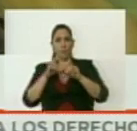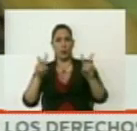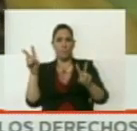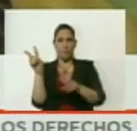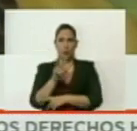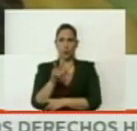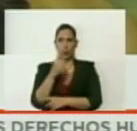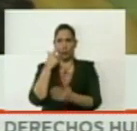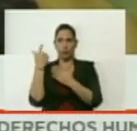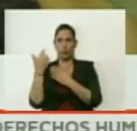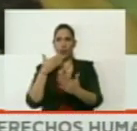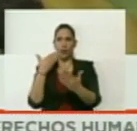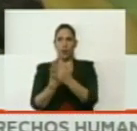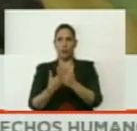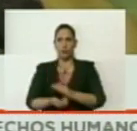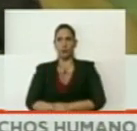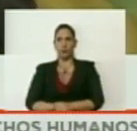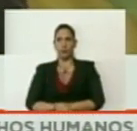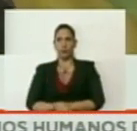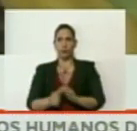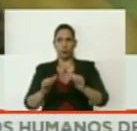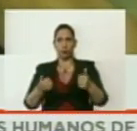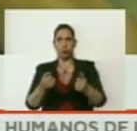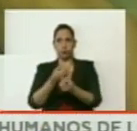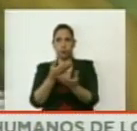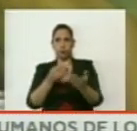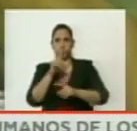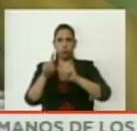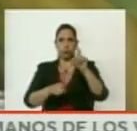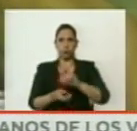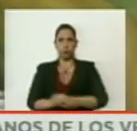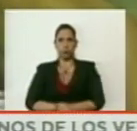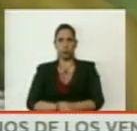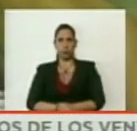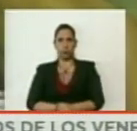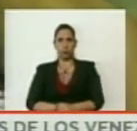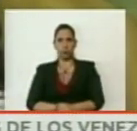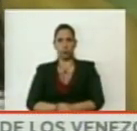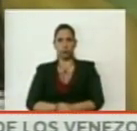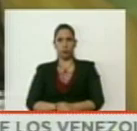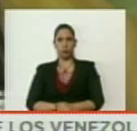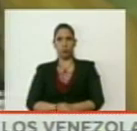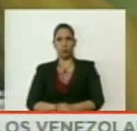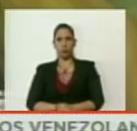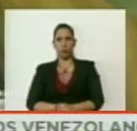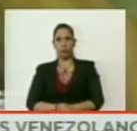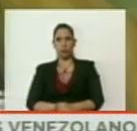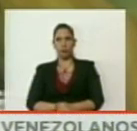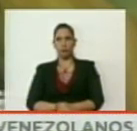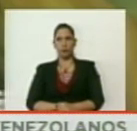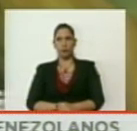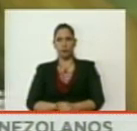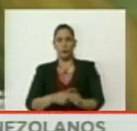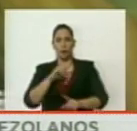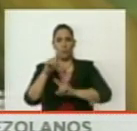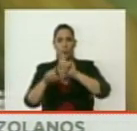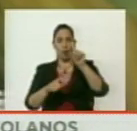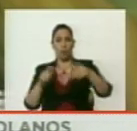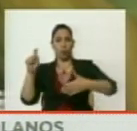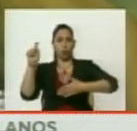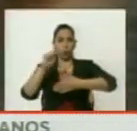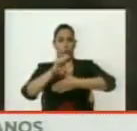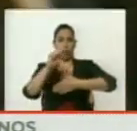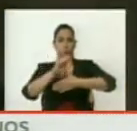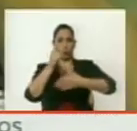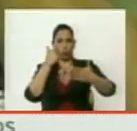Venezuela. Muchas gracias. Escuchemos entonces las preguntas. Inicia el ciclo de preguntas por Telesur,